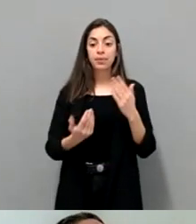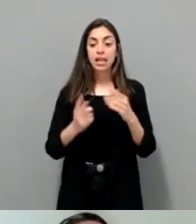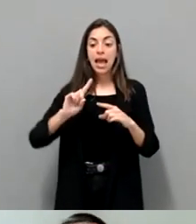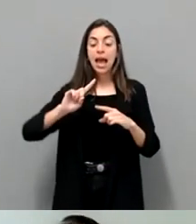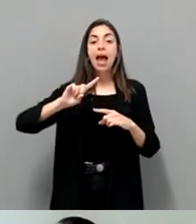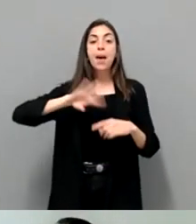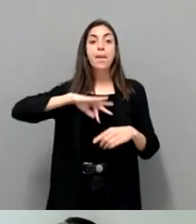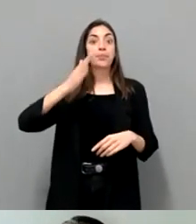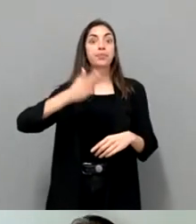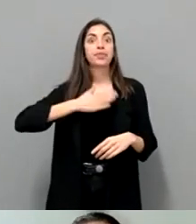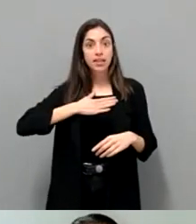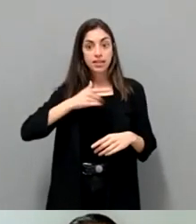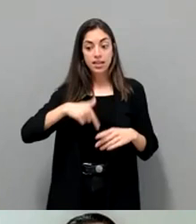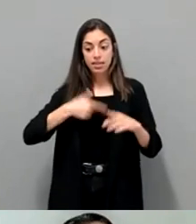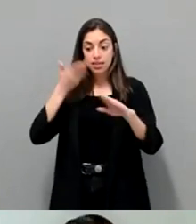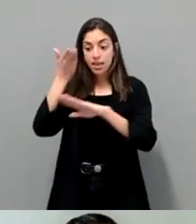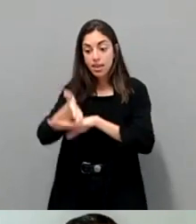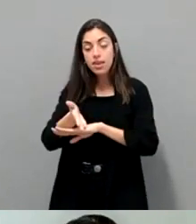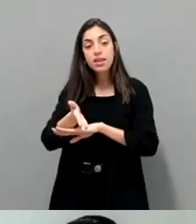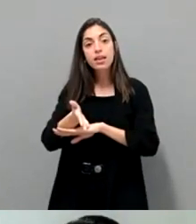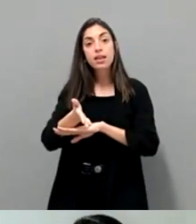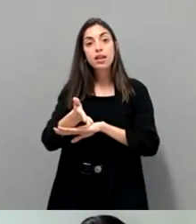Con mi madre.